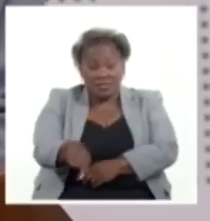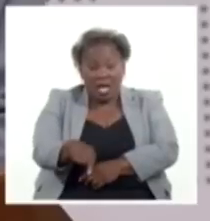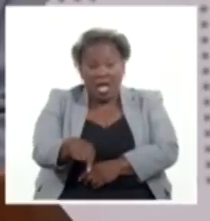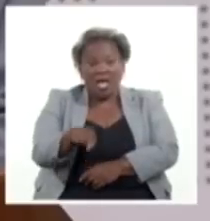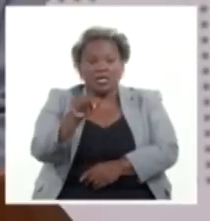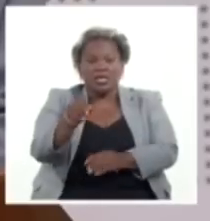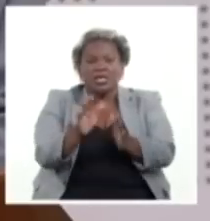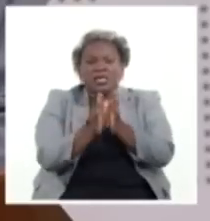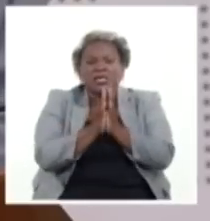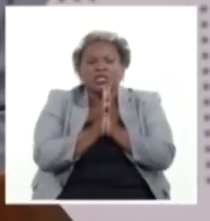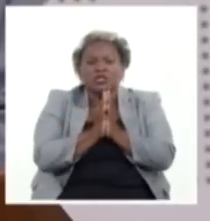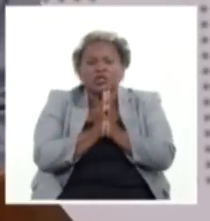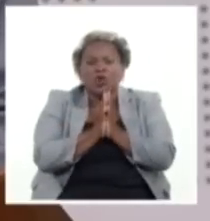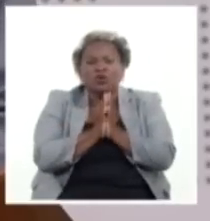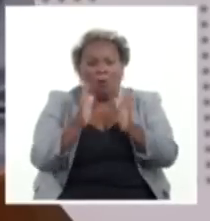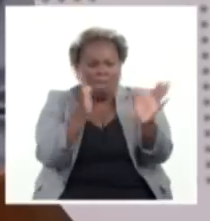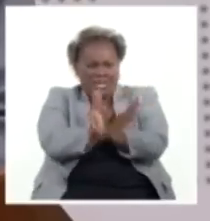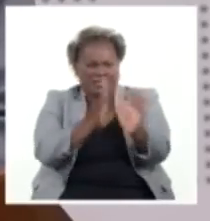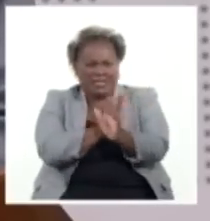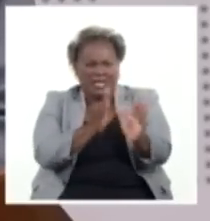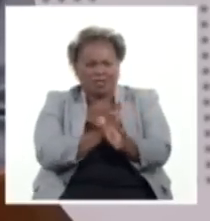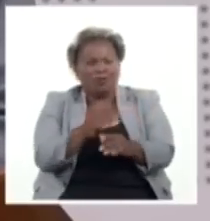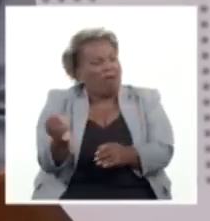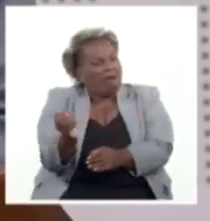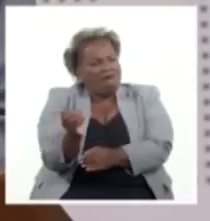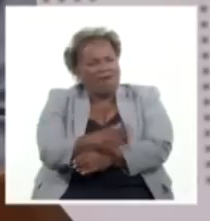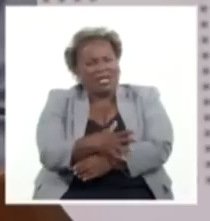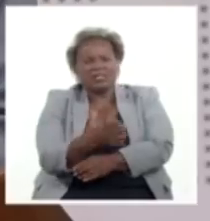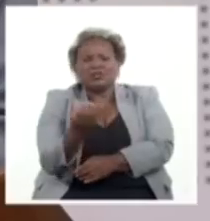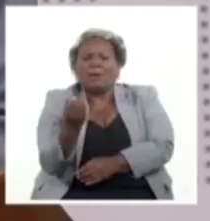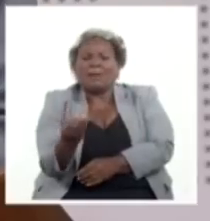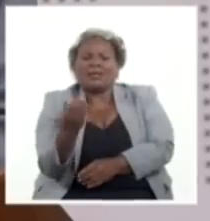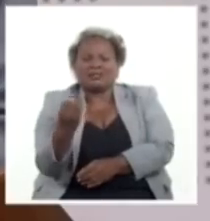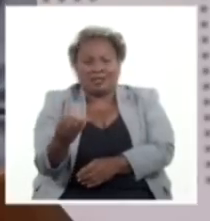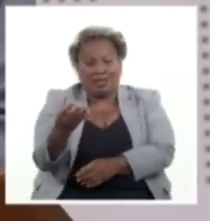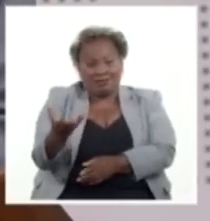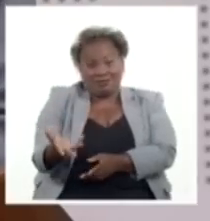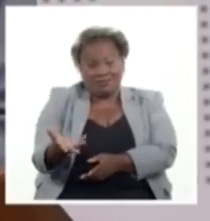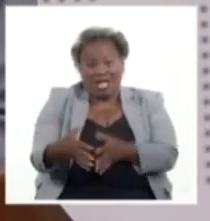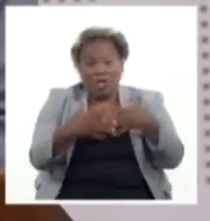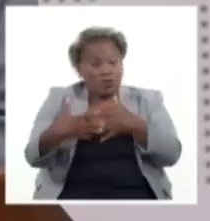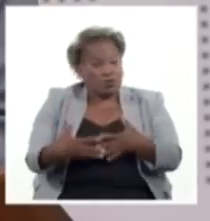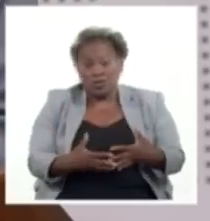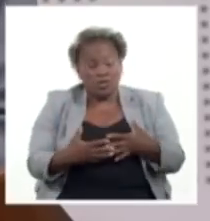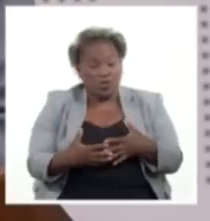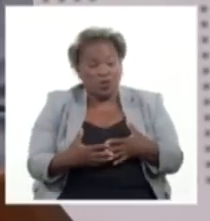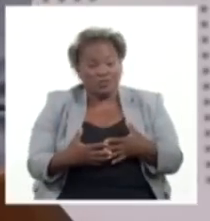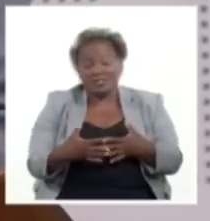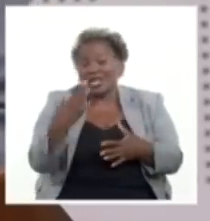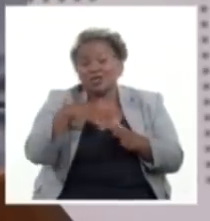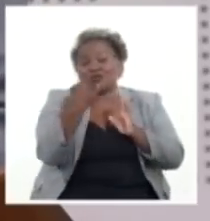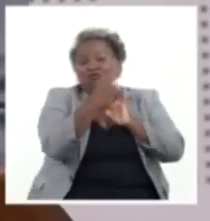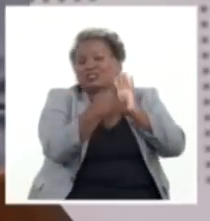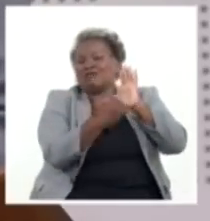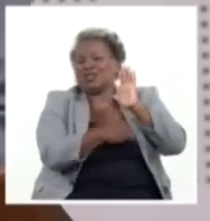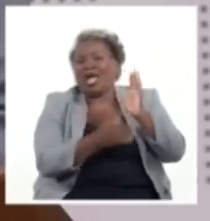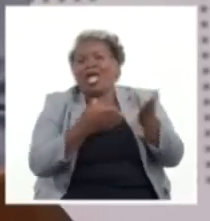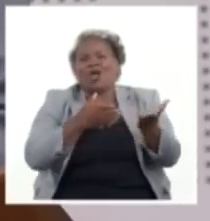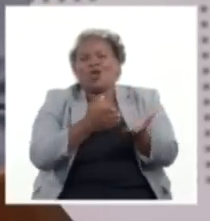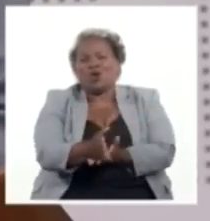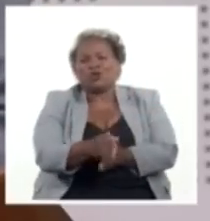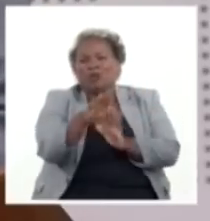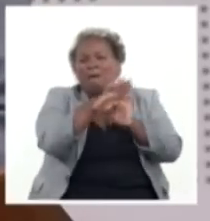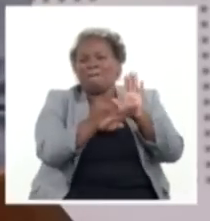religiosidad. Se trata de una falsedad más de un gobierno que no encuentra justificación para proseguir con el sistema de